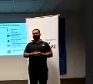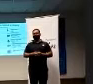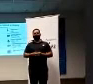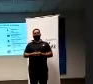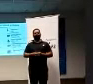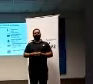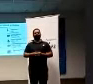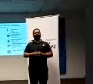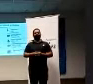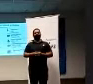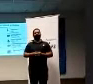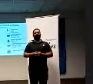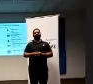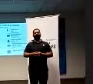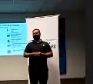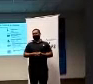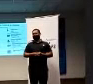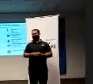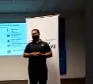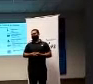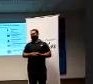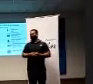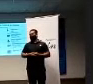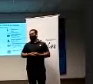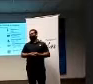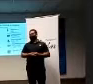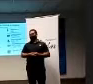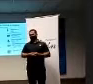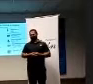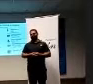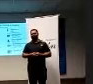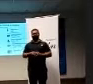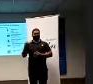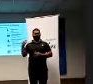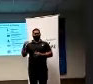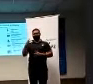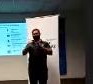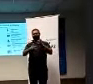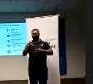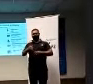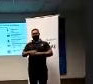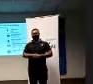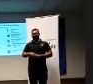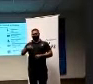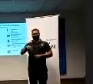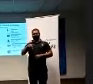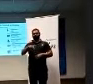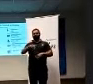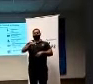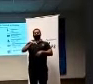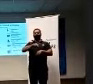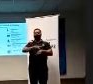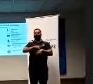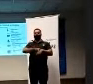Ahora, licenciada, ya puede continuar. Ok, entonces, como estaba mencionando de los casos confirmados, de cuántos se tiene a